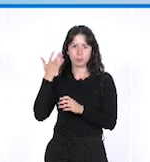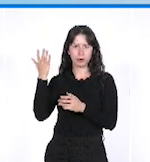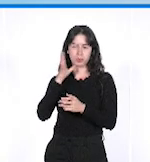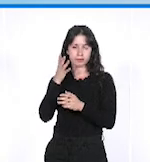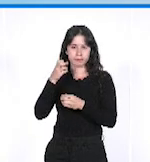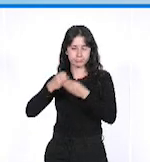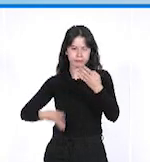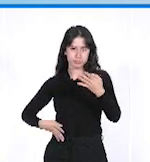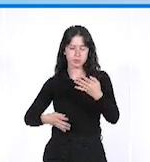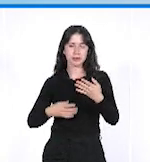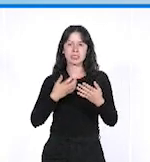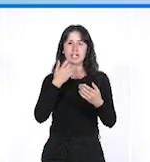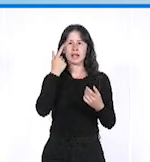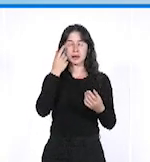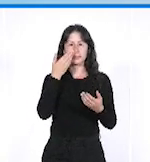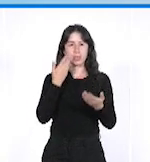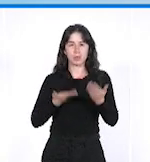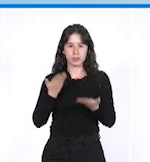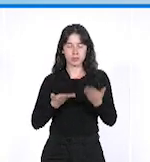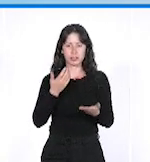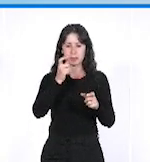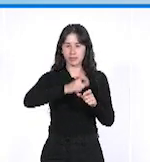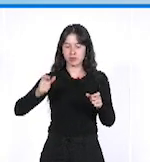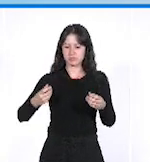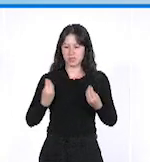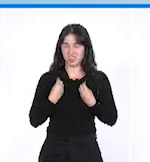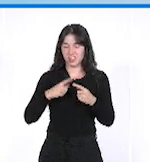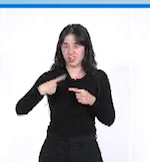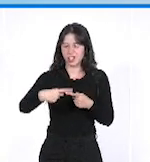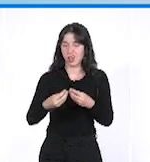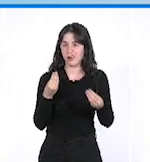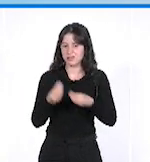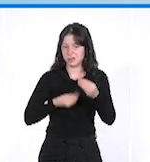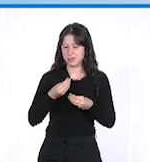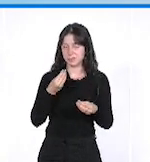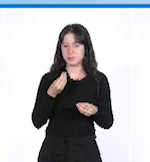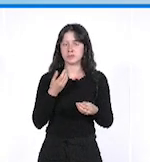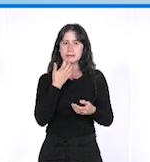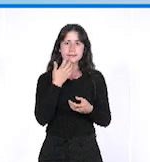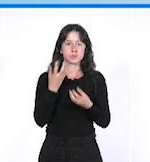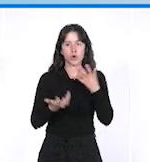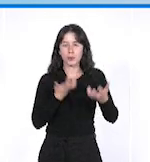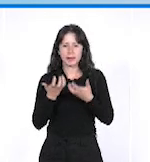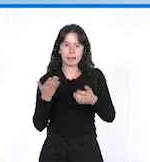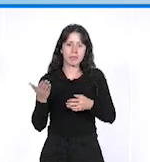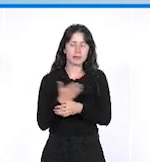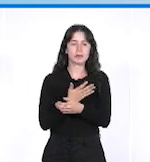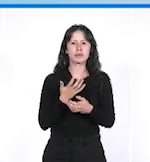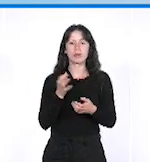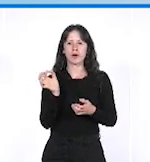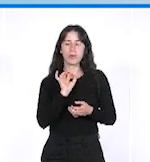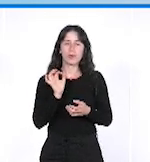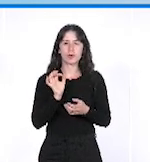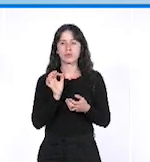grado en que las personas participan en algo que hacemos todos en nuestro día a día preparar comida preparar una bebida ofrecer